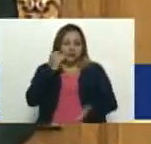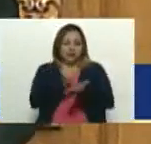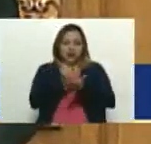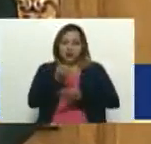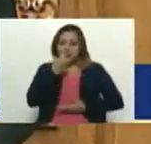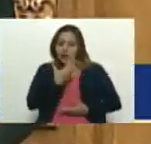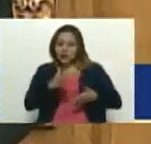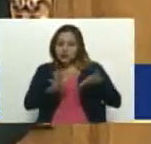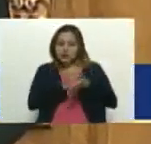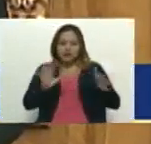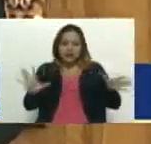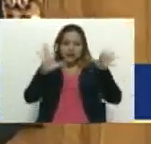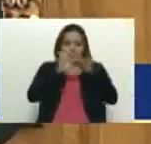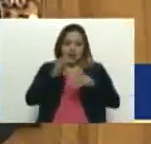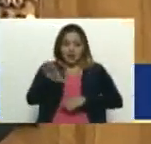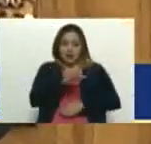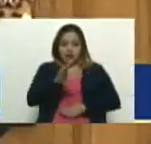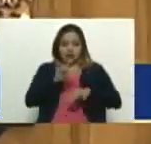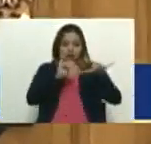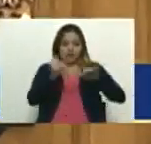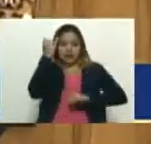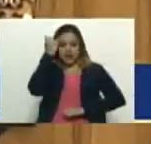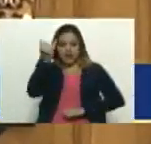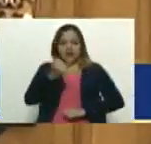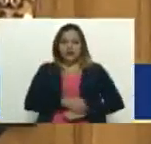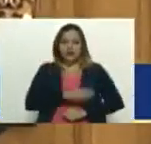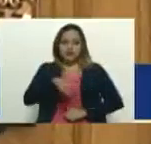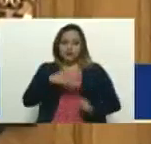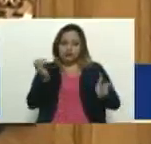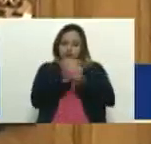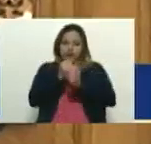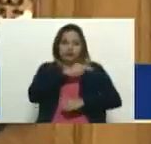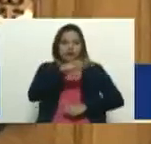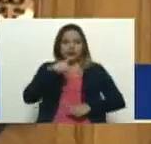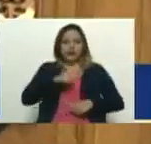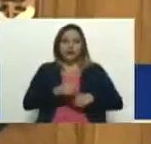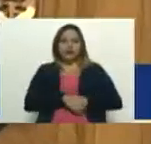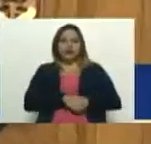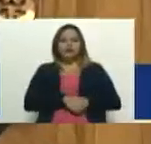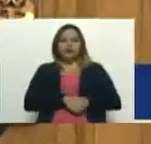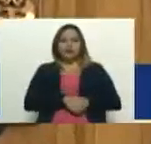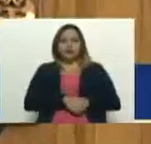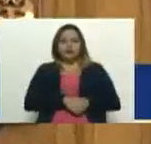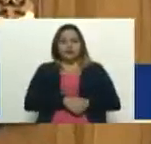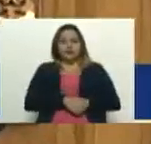que unifica la misma idea, lo que logra en nosotros y nosotras.